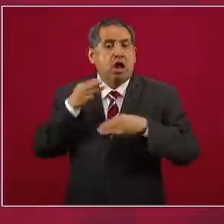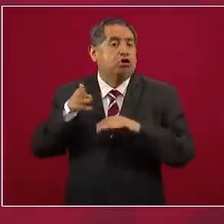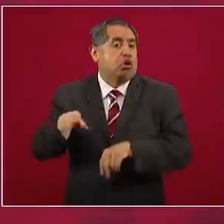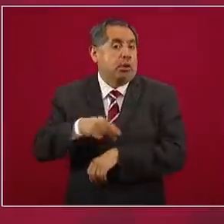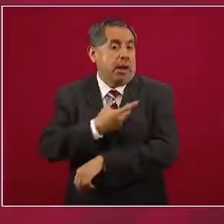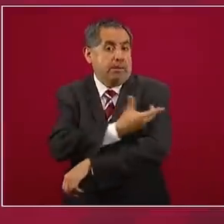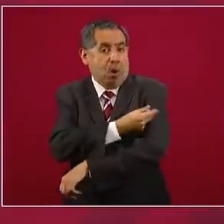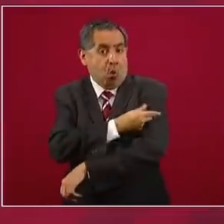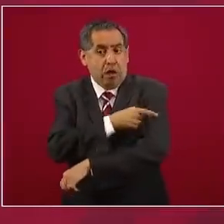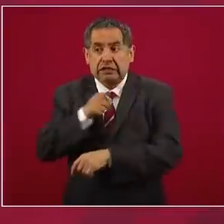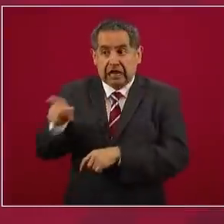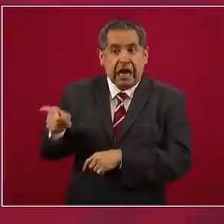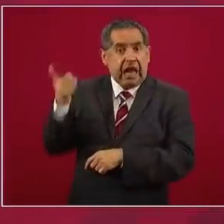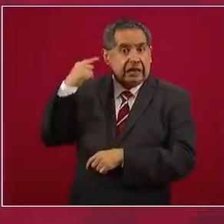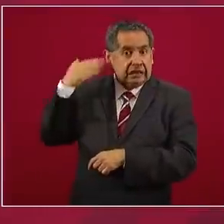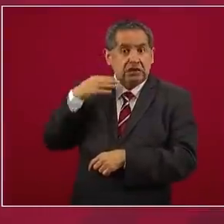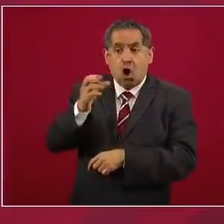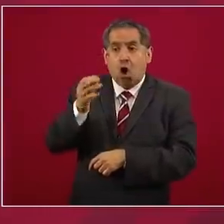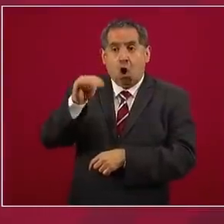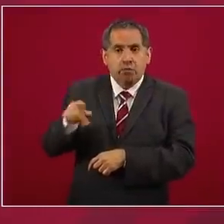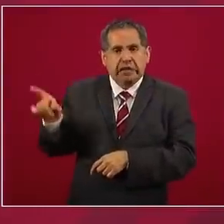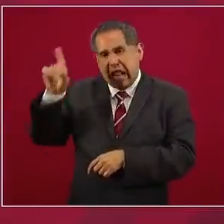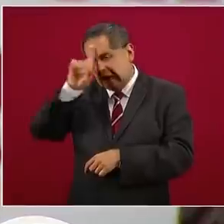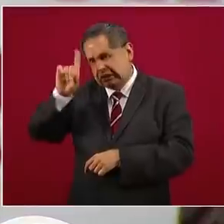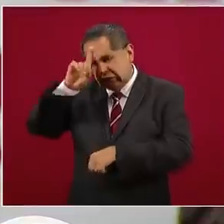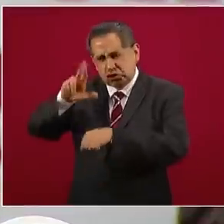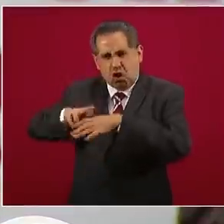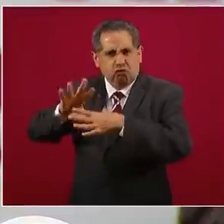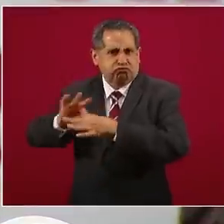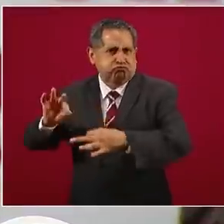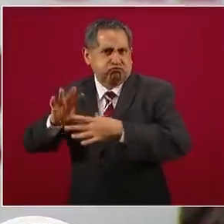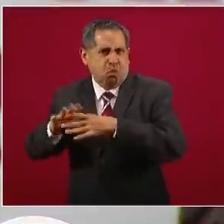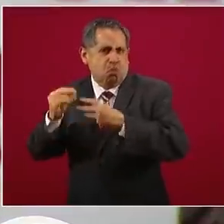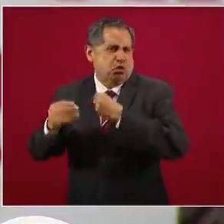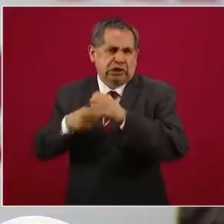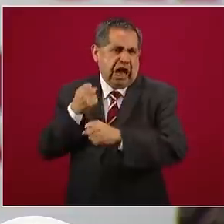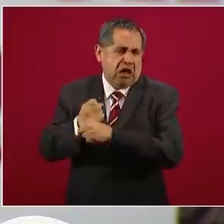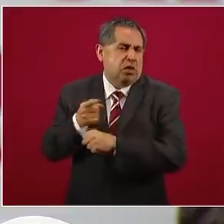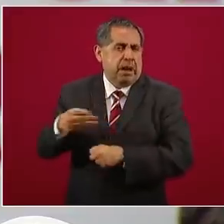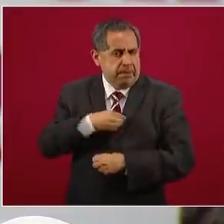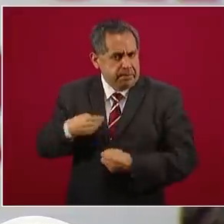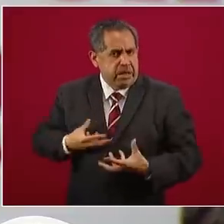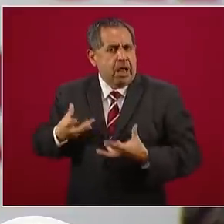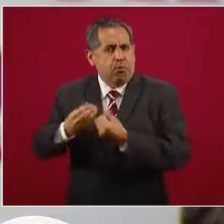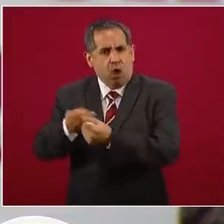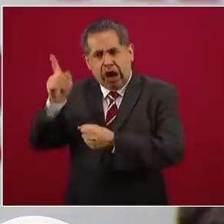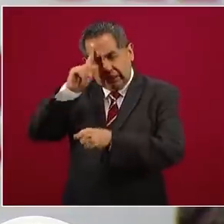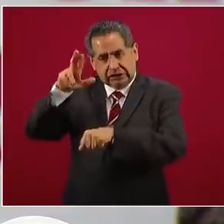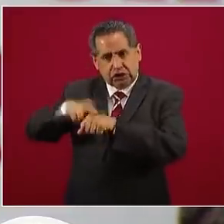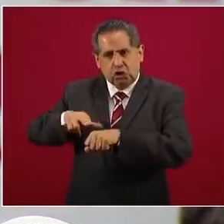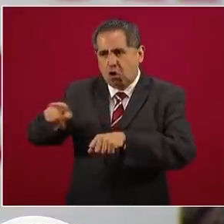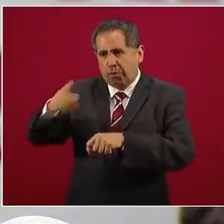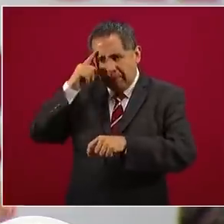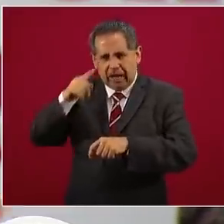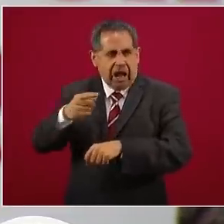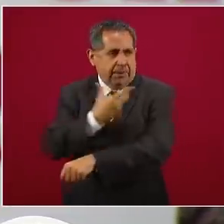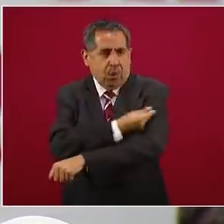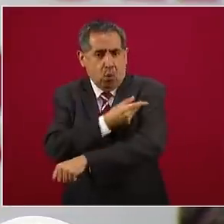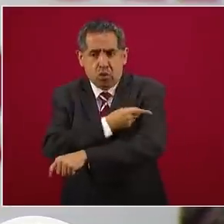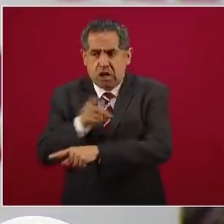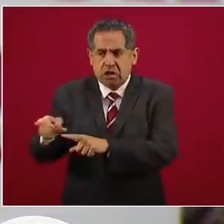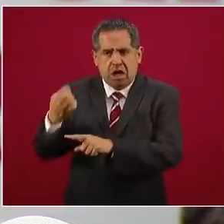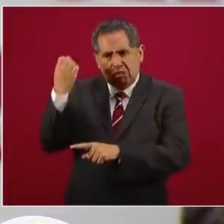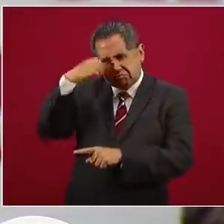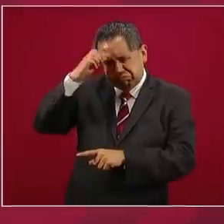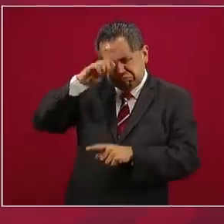Él ha asesorado a la Organización Mundial de la Salud por muchos años, ha sido miembro de ese grupo estratégico asesor en inmunizaciones y es,